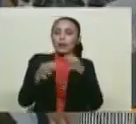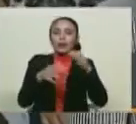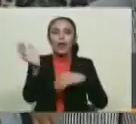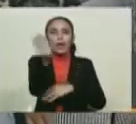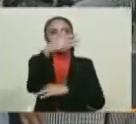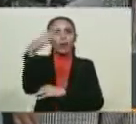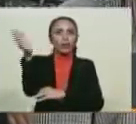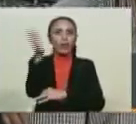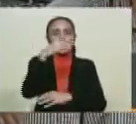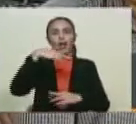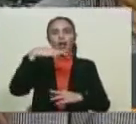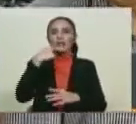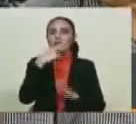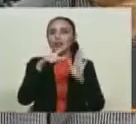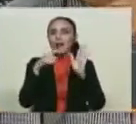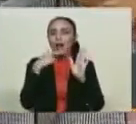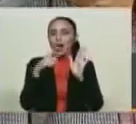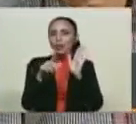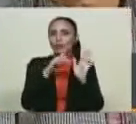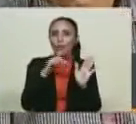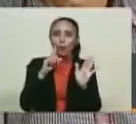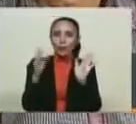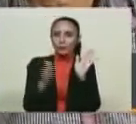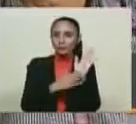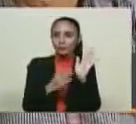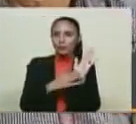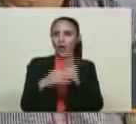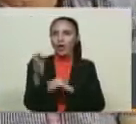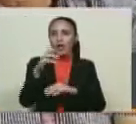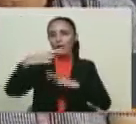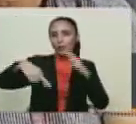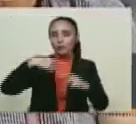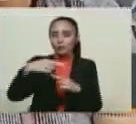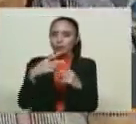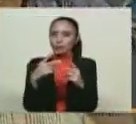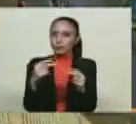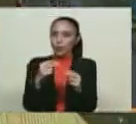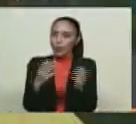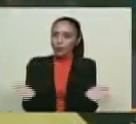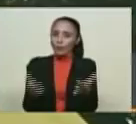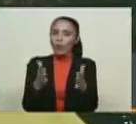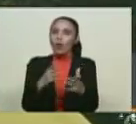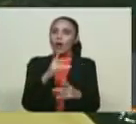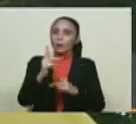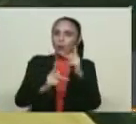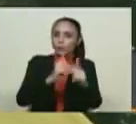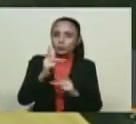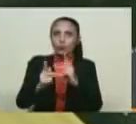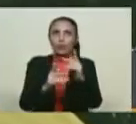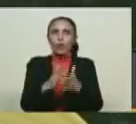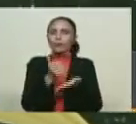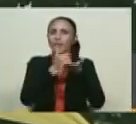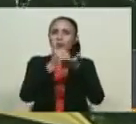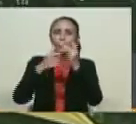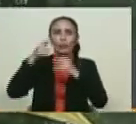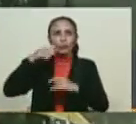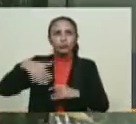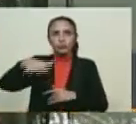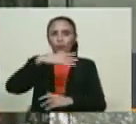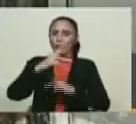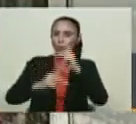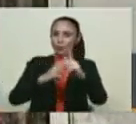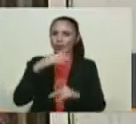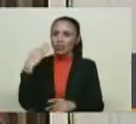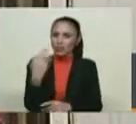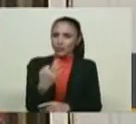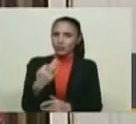Zamora, no, porque lleve la revolución a la producción para satisfacer las necesidades de los pueblos.